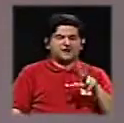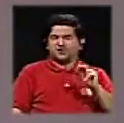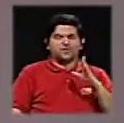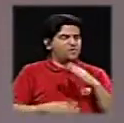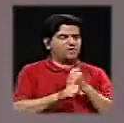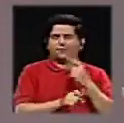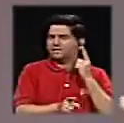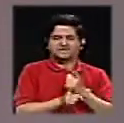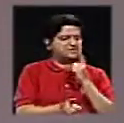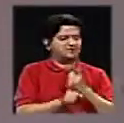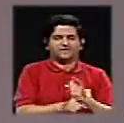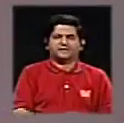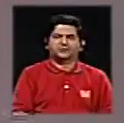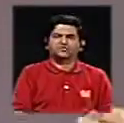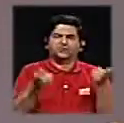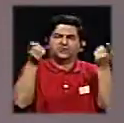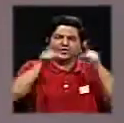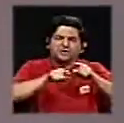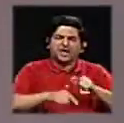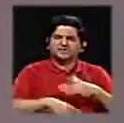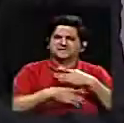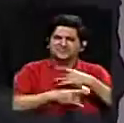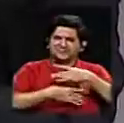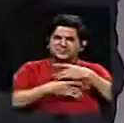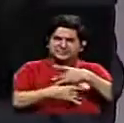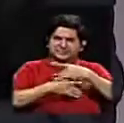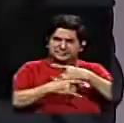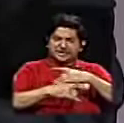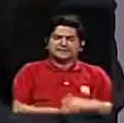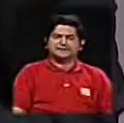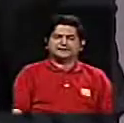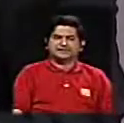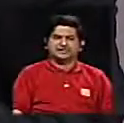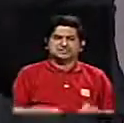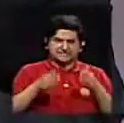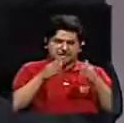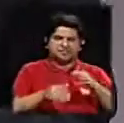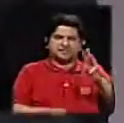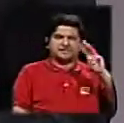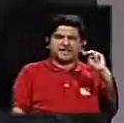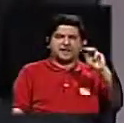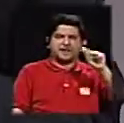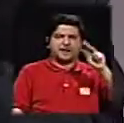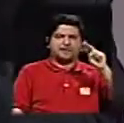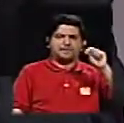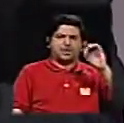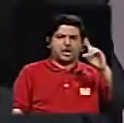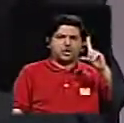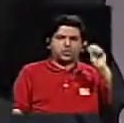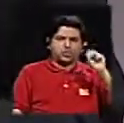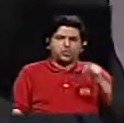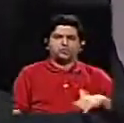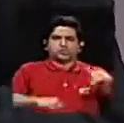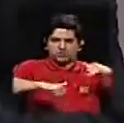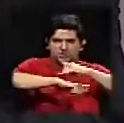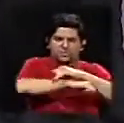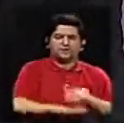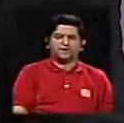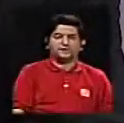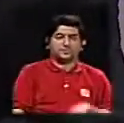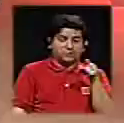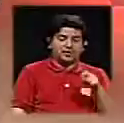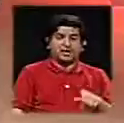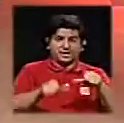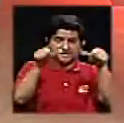decisión correcta. Hay casos muy curiosos como, por ejemplo, el tramo Manolos Aeropuerto, un tramo de 7.1 kilómetros que